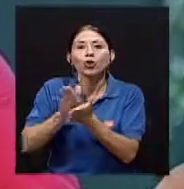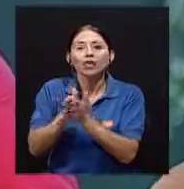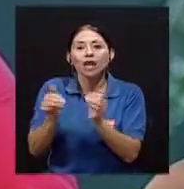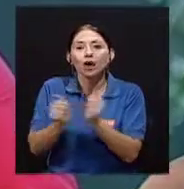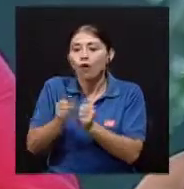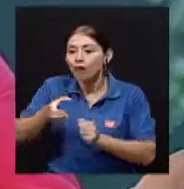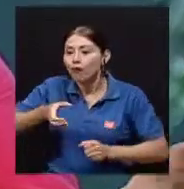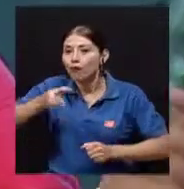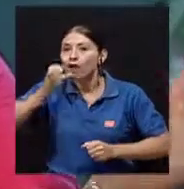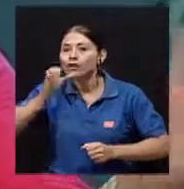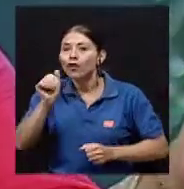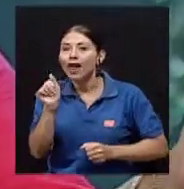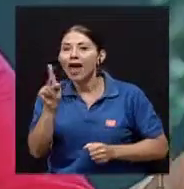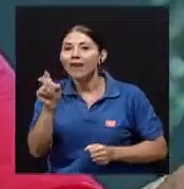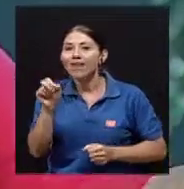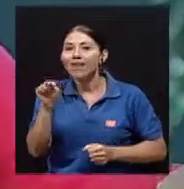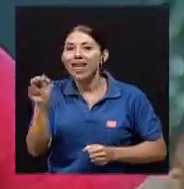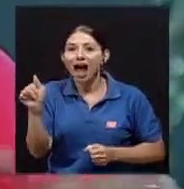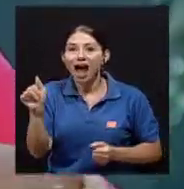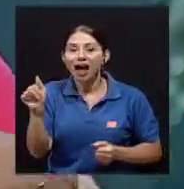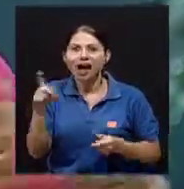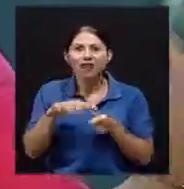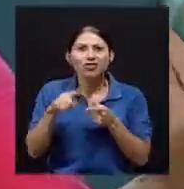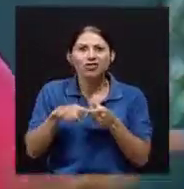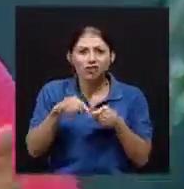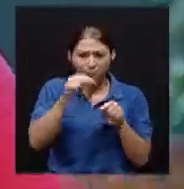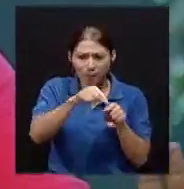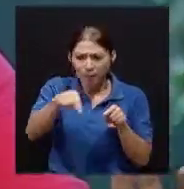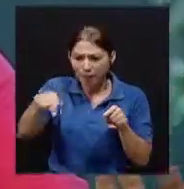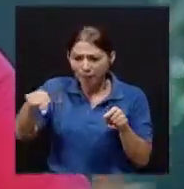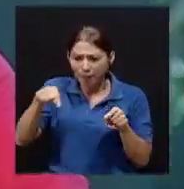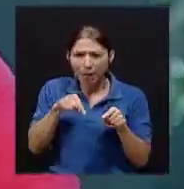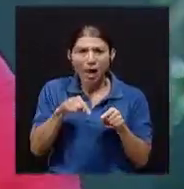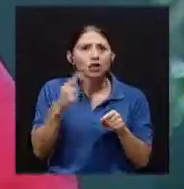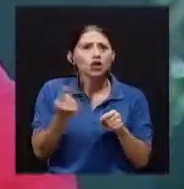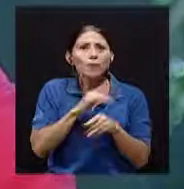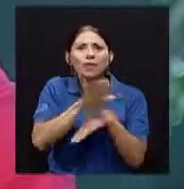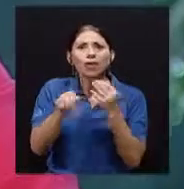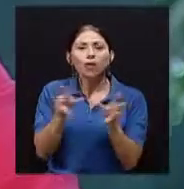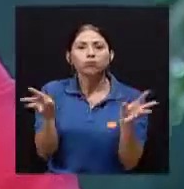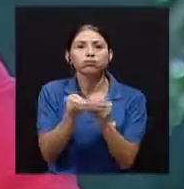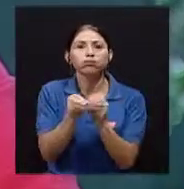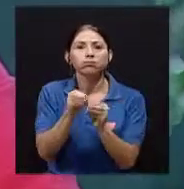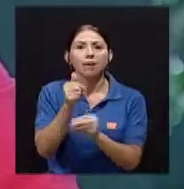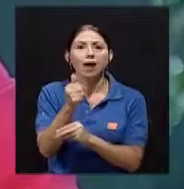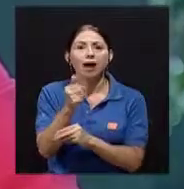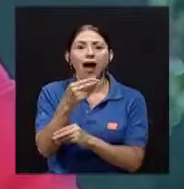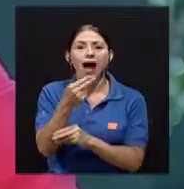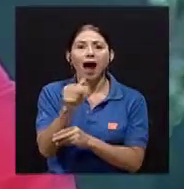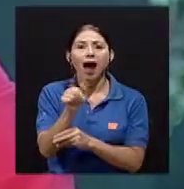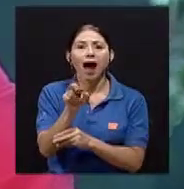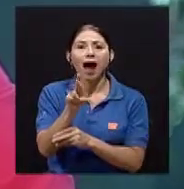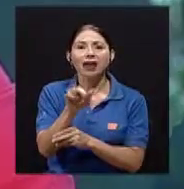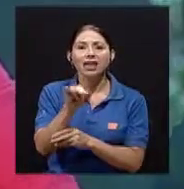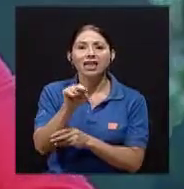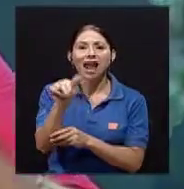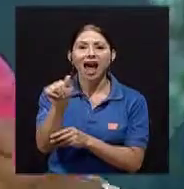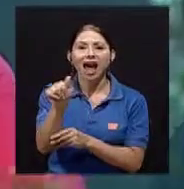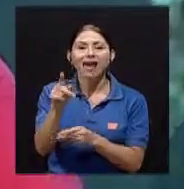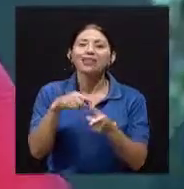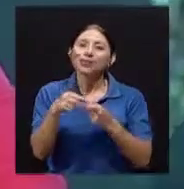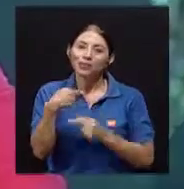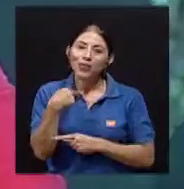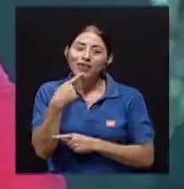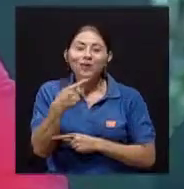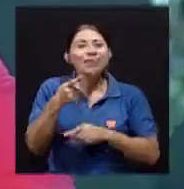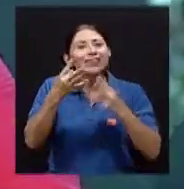un fresco de avena. O una entonces, ensalada rusa también. Entonces de pronto son solo harinas, ¿verdad? Entonces yo les digo a los pacientes, bueno, tratemos de